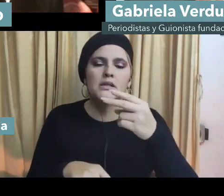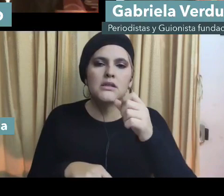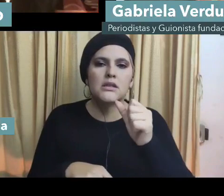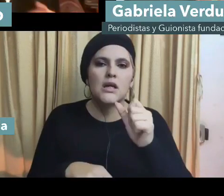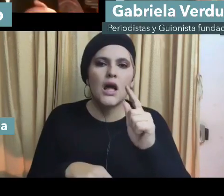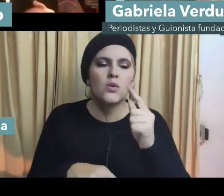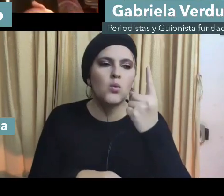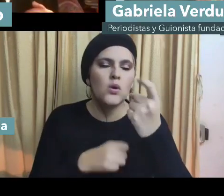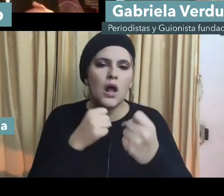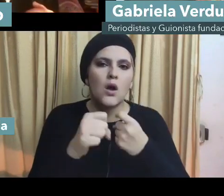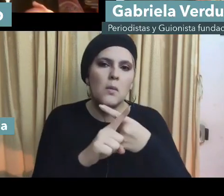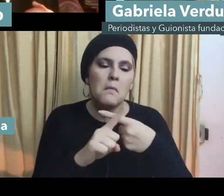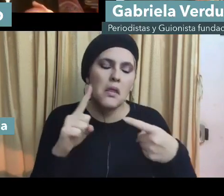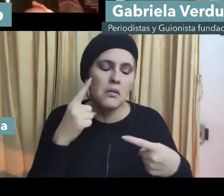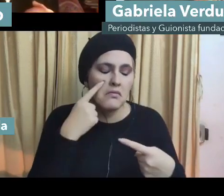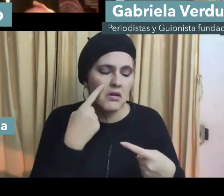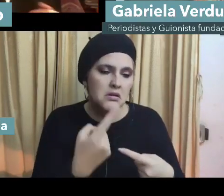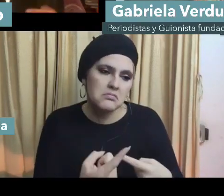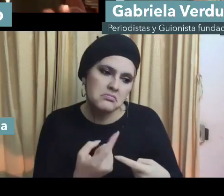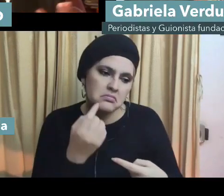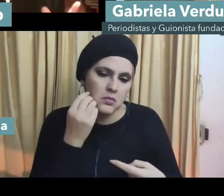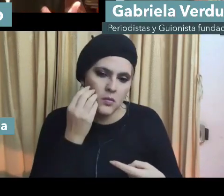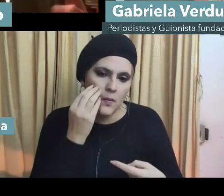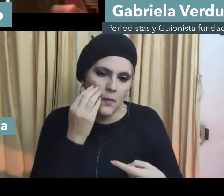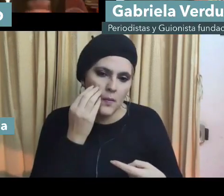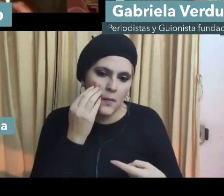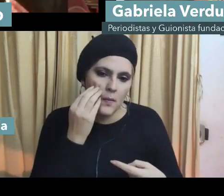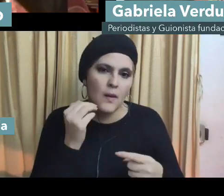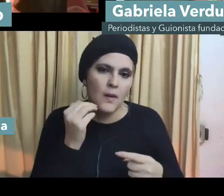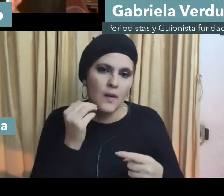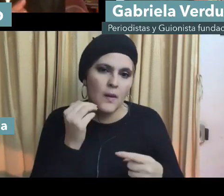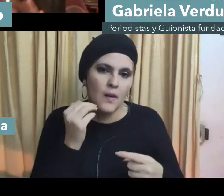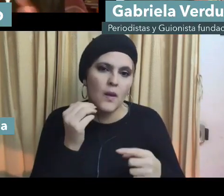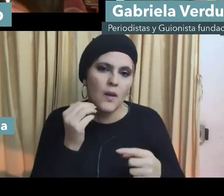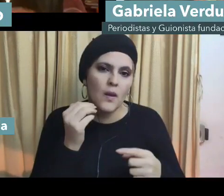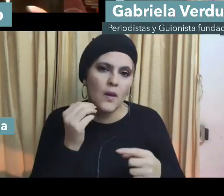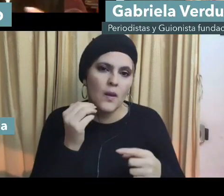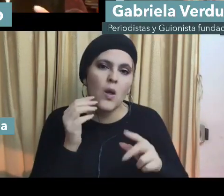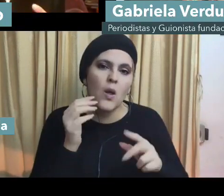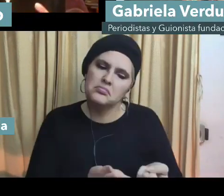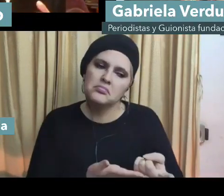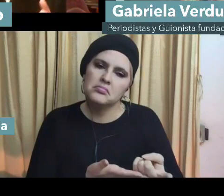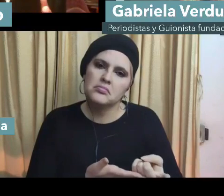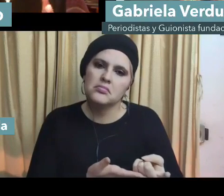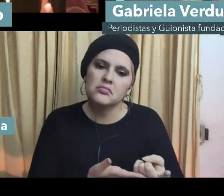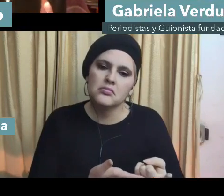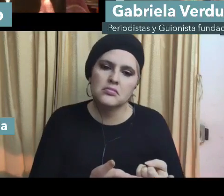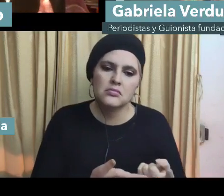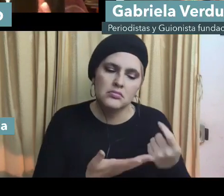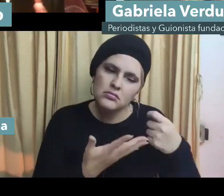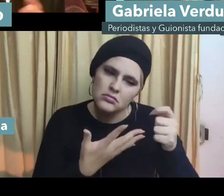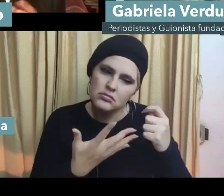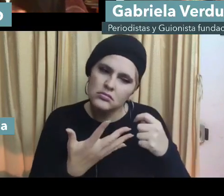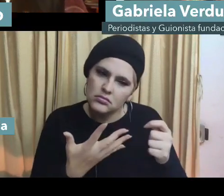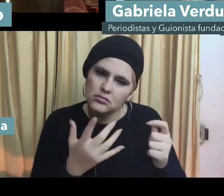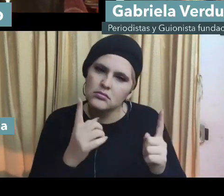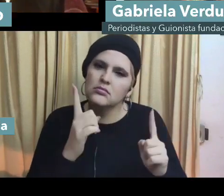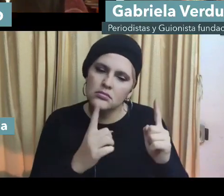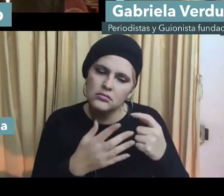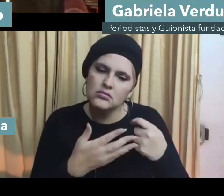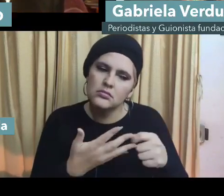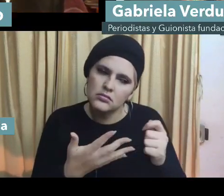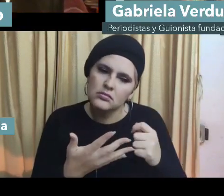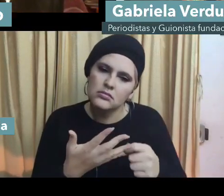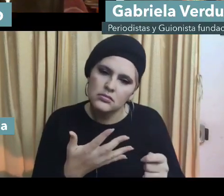sale, por ejemplo, con 8 puntos, que ya, digamos, tiene varias sintomatologías, yo podría